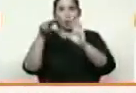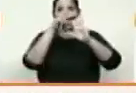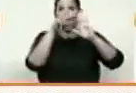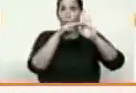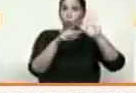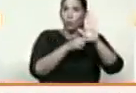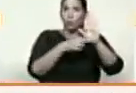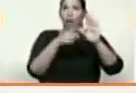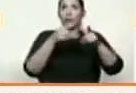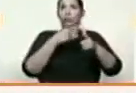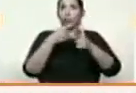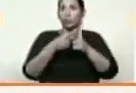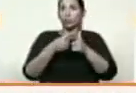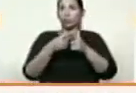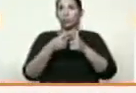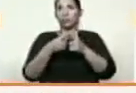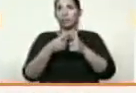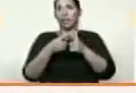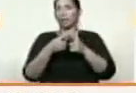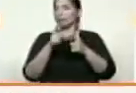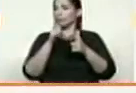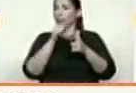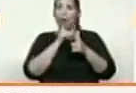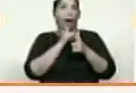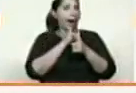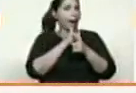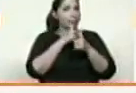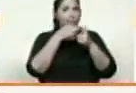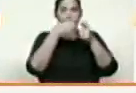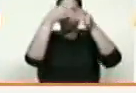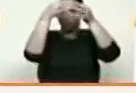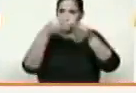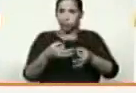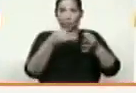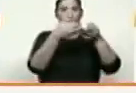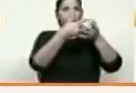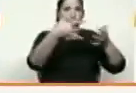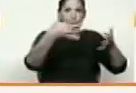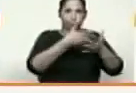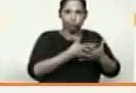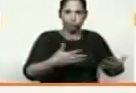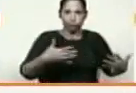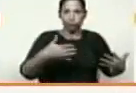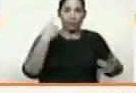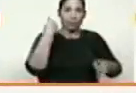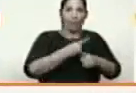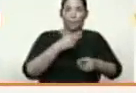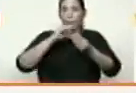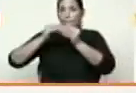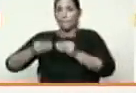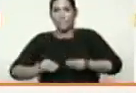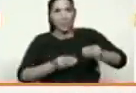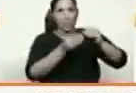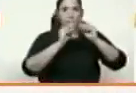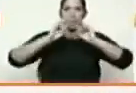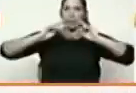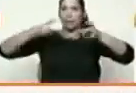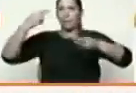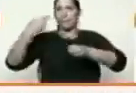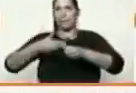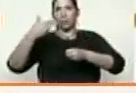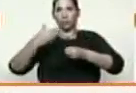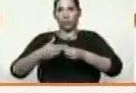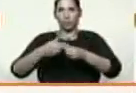está imperfectamente redactada y hay que mejorarla. En materia petrolera,